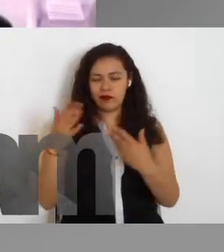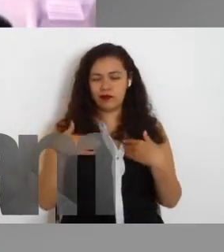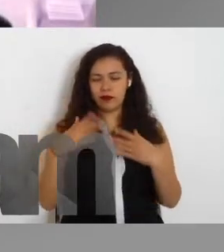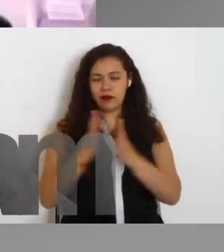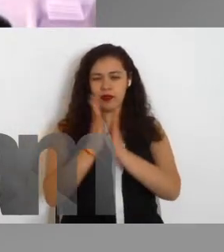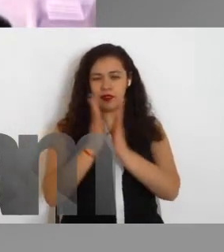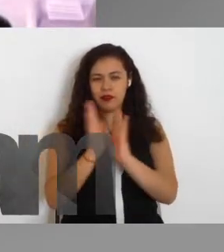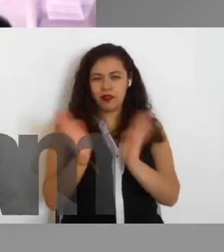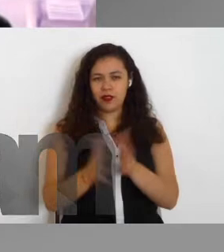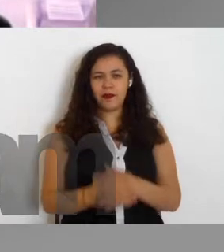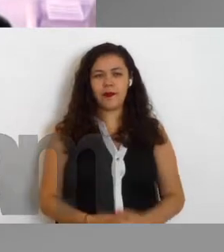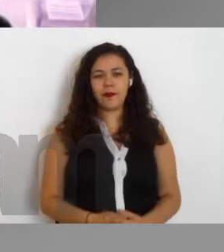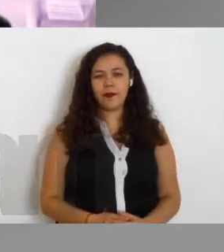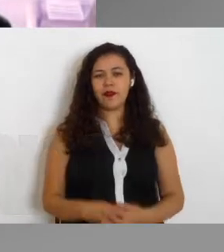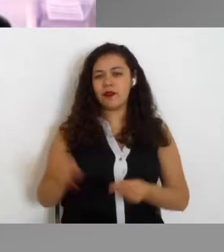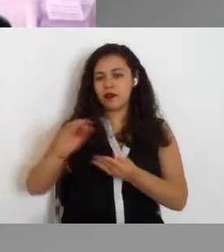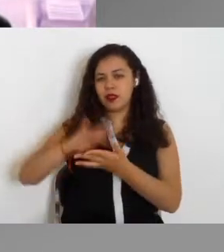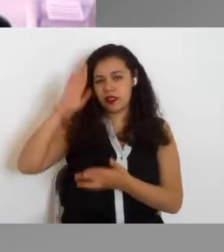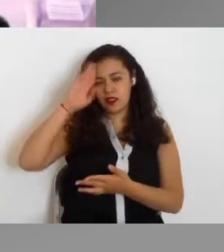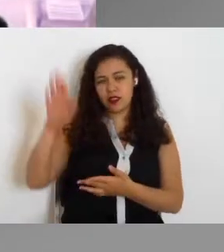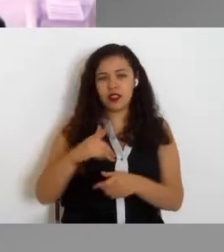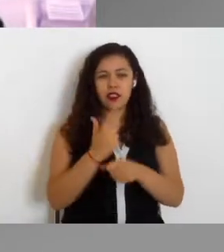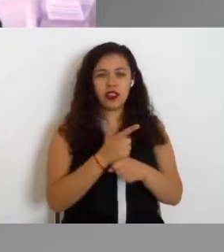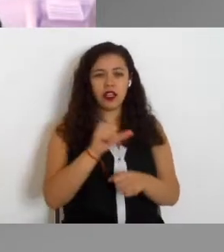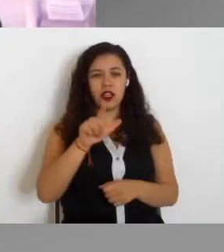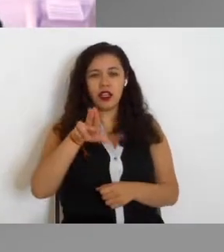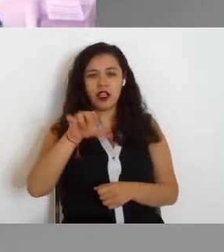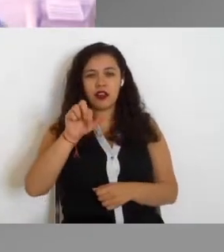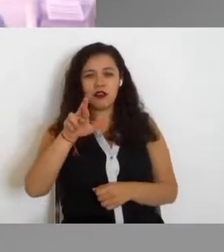maestra. Licenciada Laura.